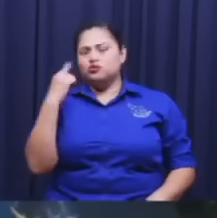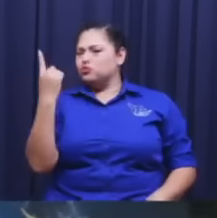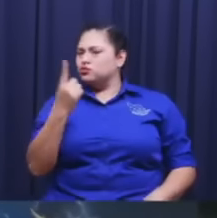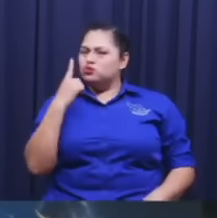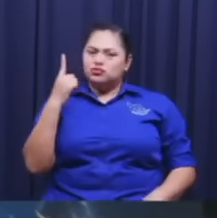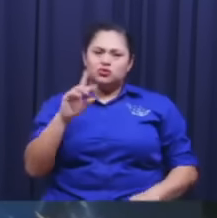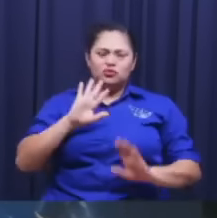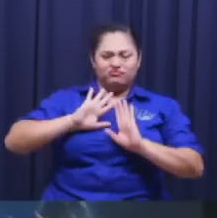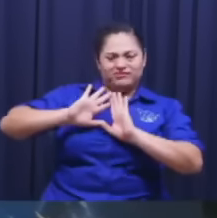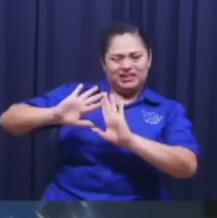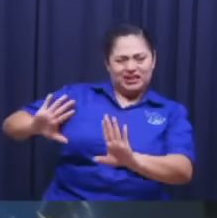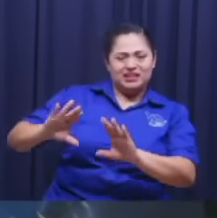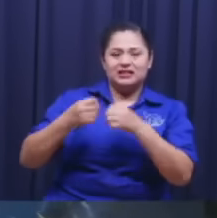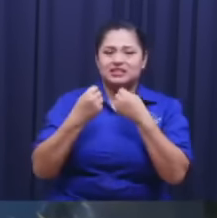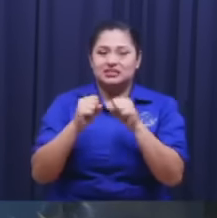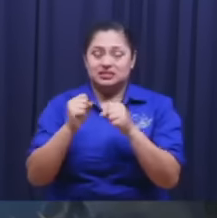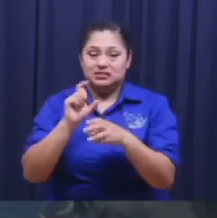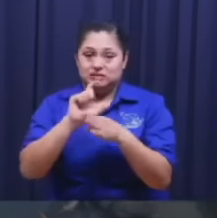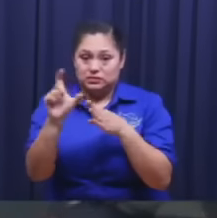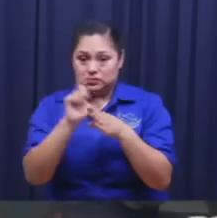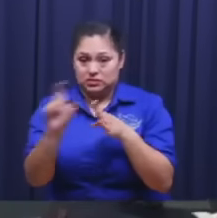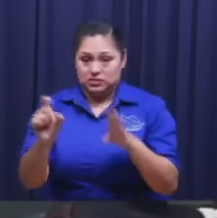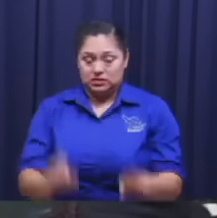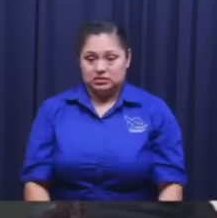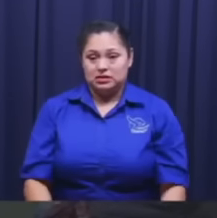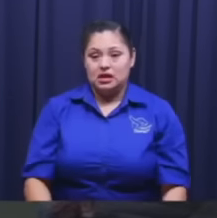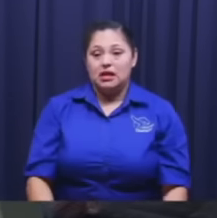de hacer.